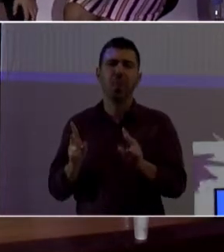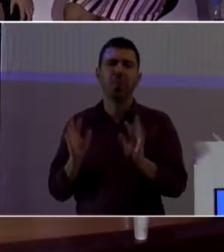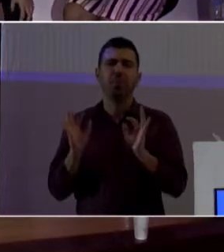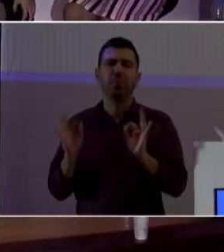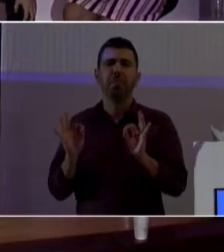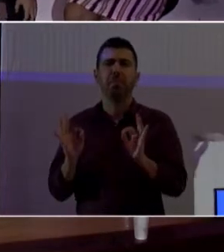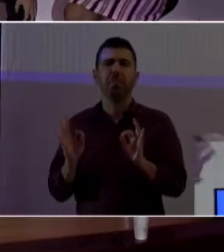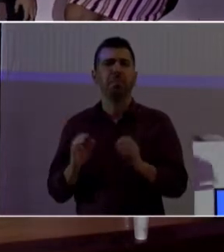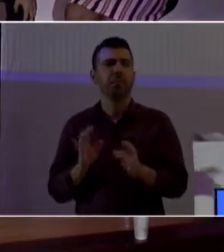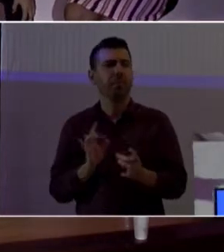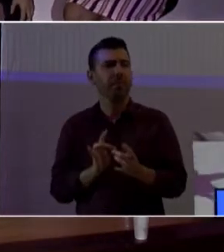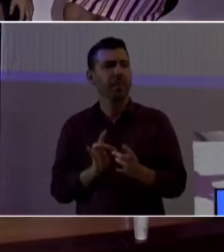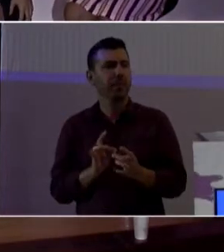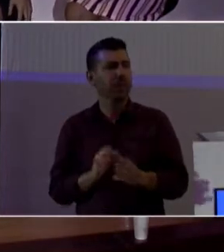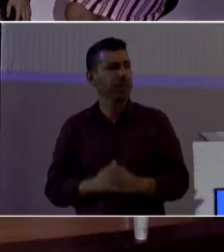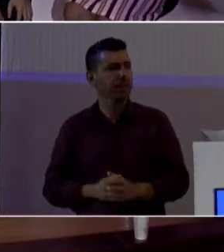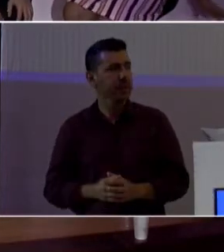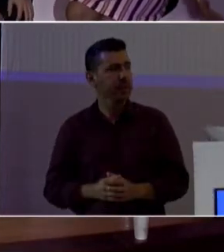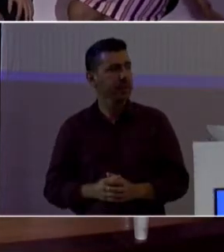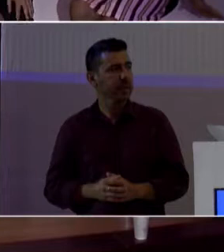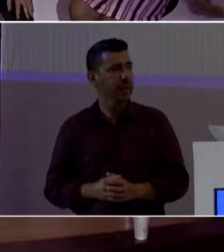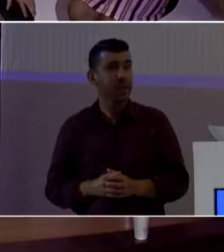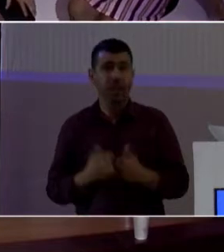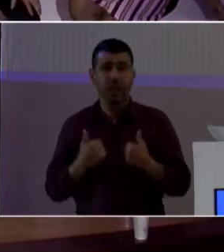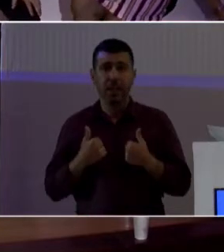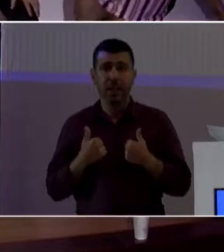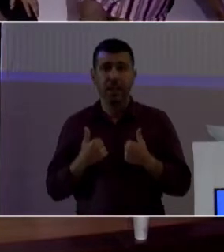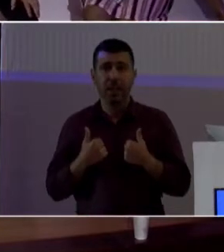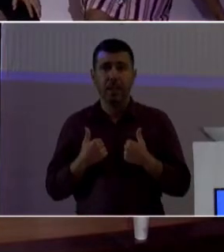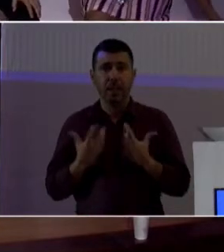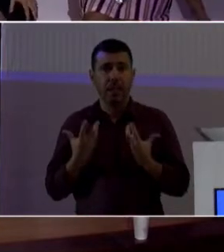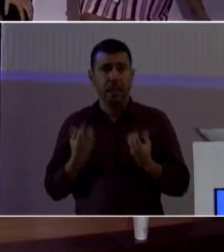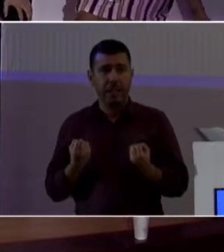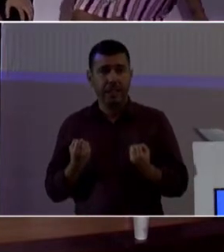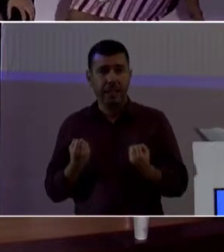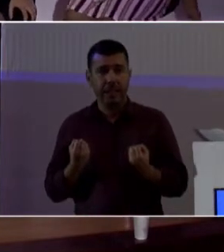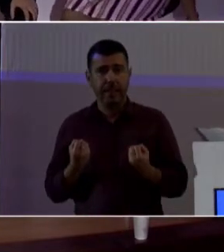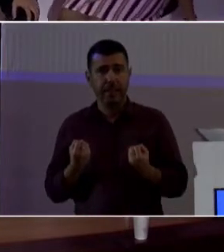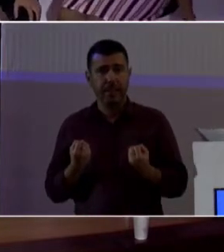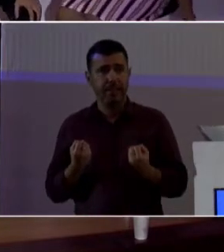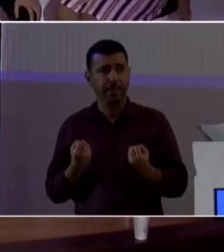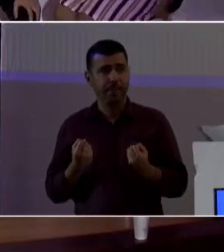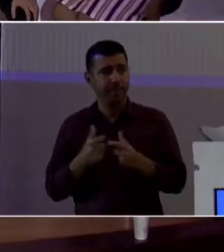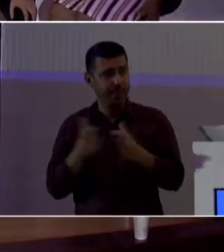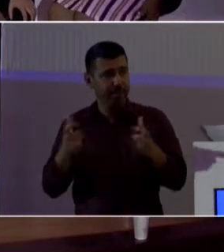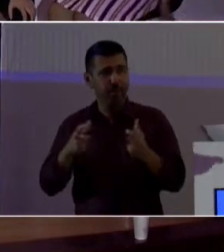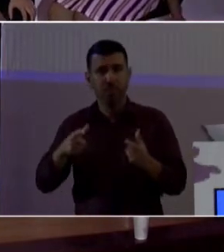Yo quiero es que cada uno de los que está acá mandemos un mensaje